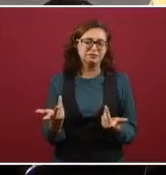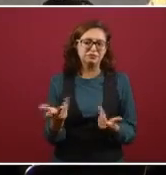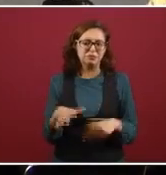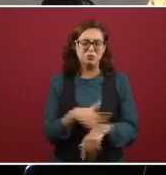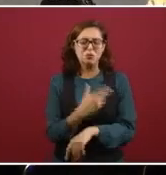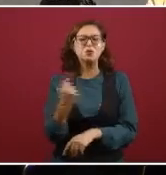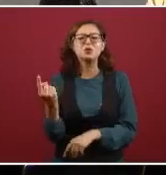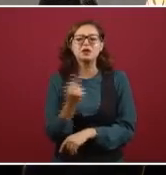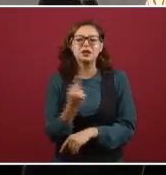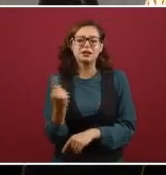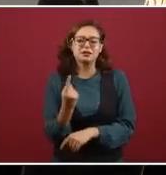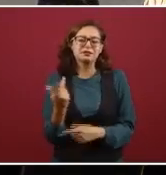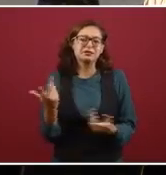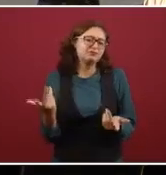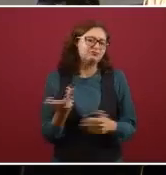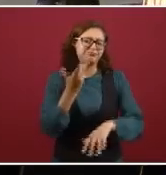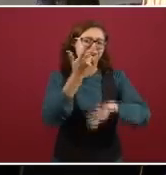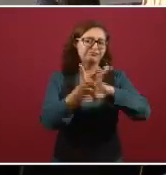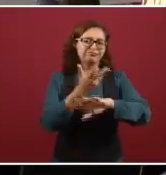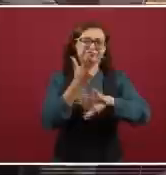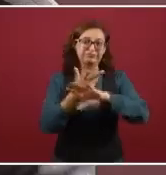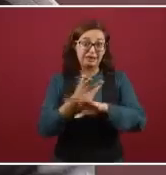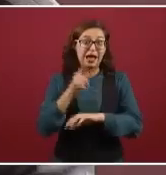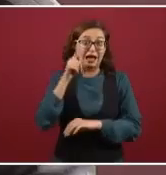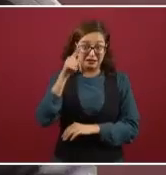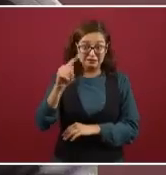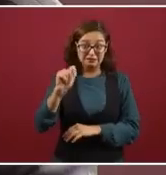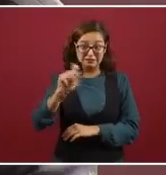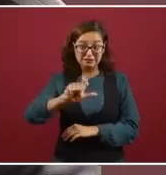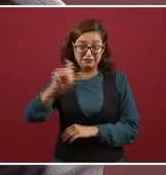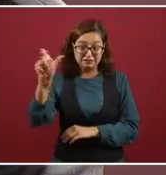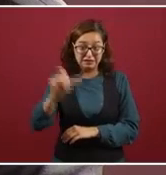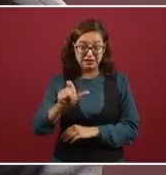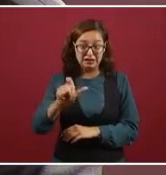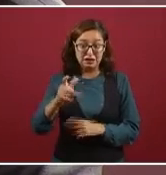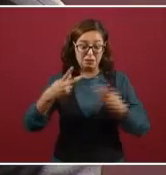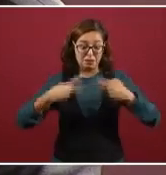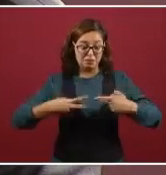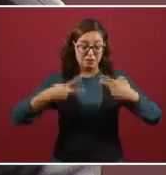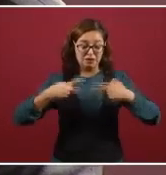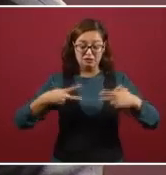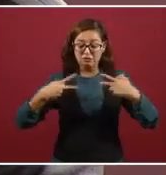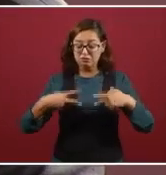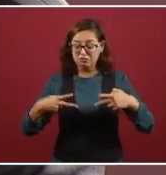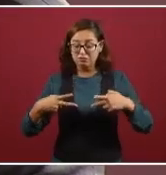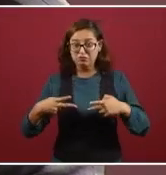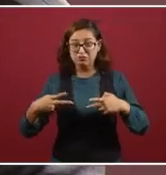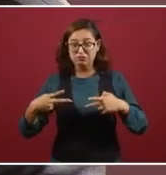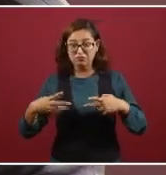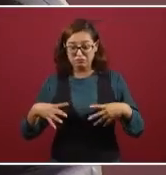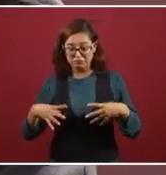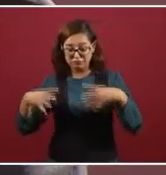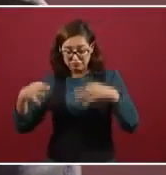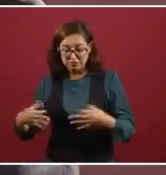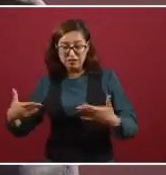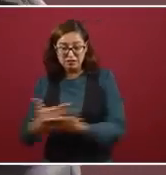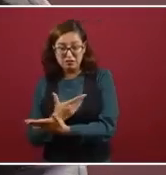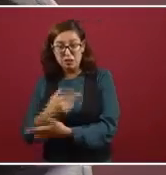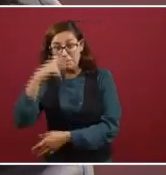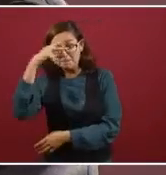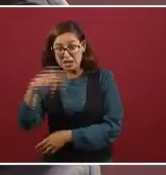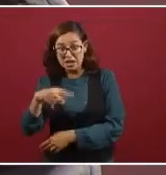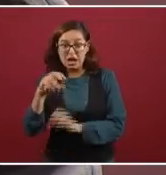Binacional digo porque en Estados Unidos, en El Paso, la proporción de personas que son de origen mexicano o